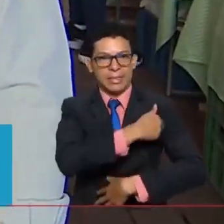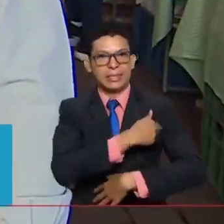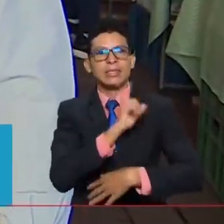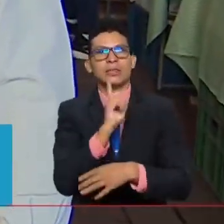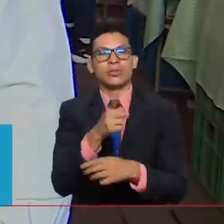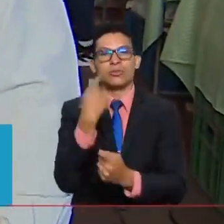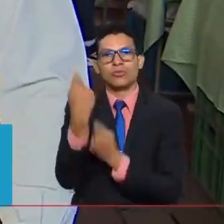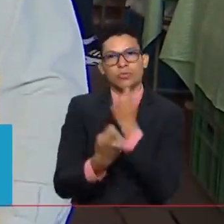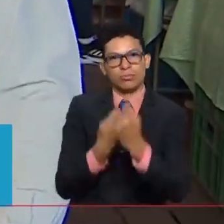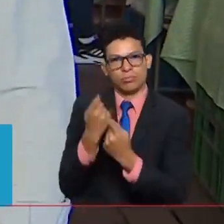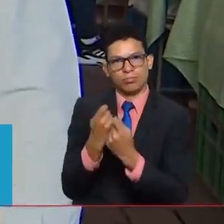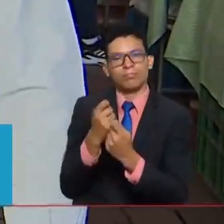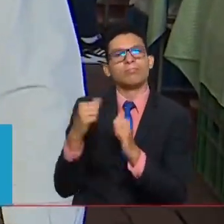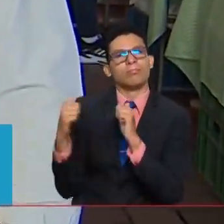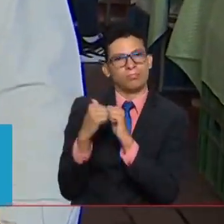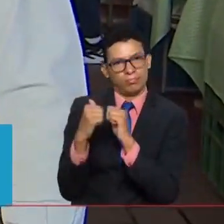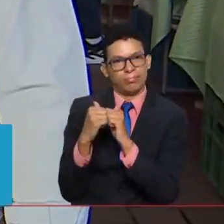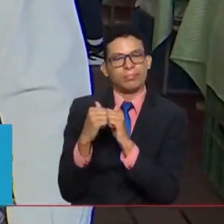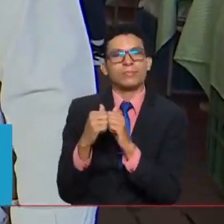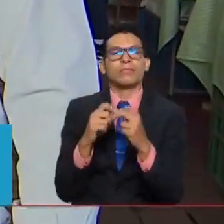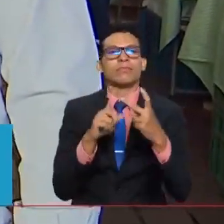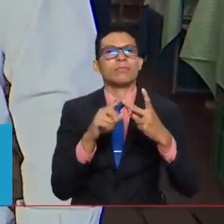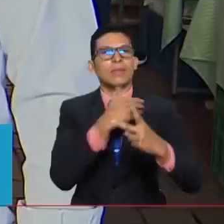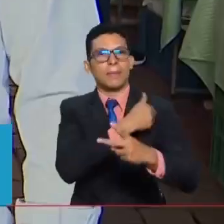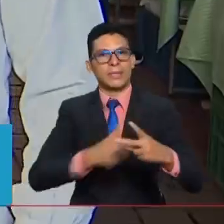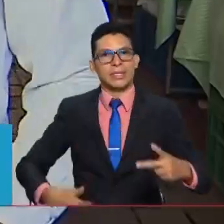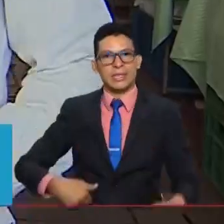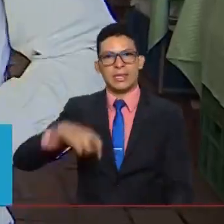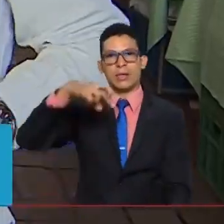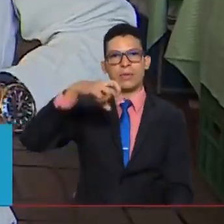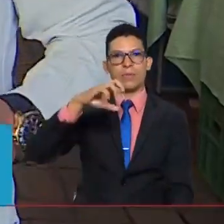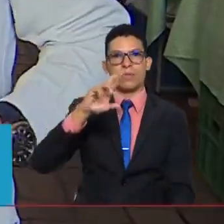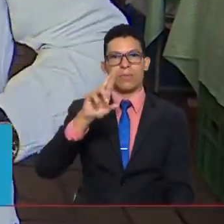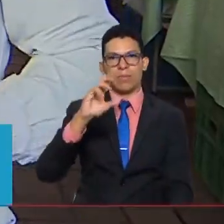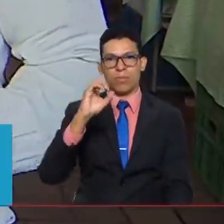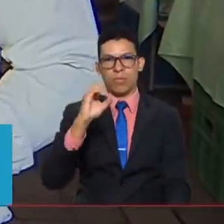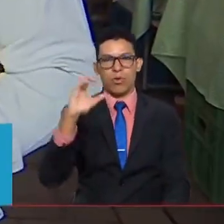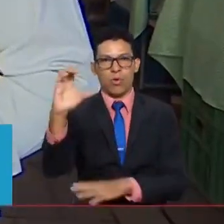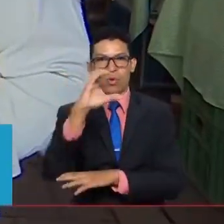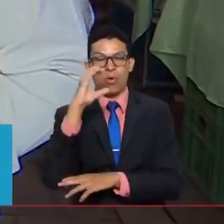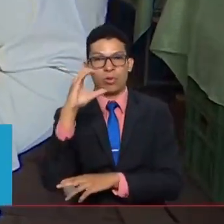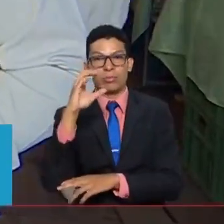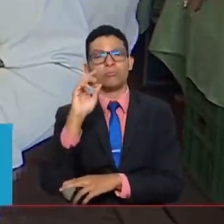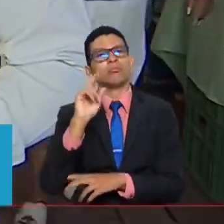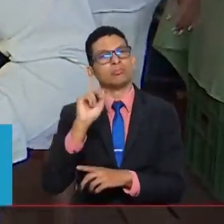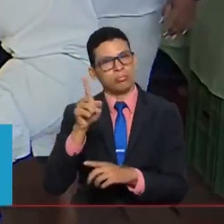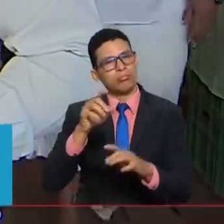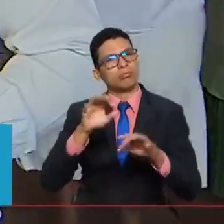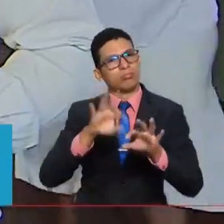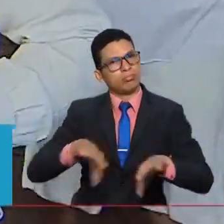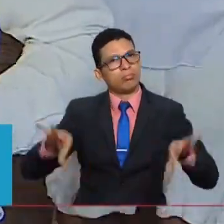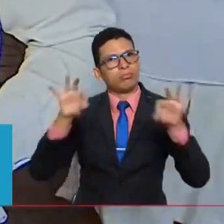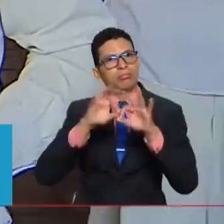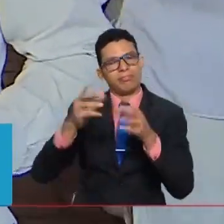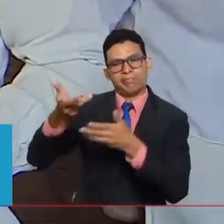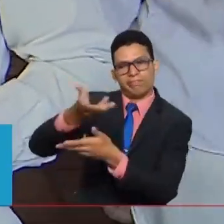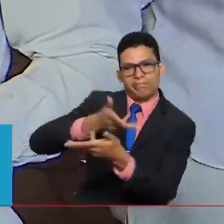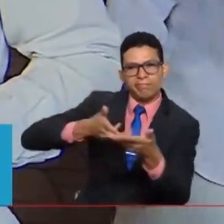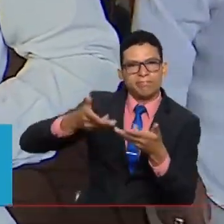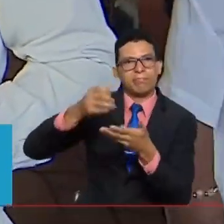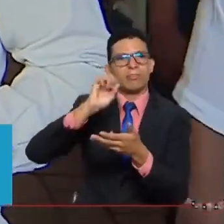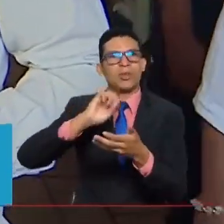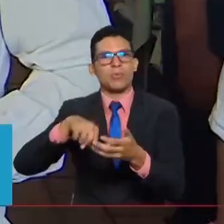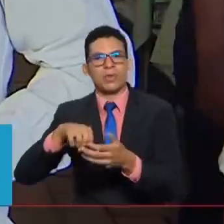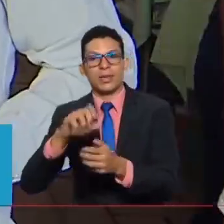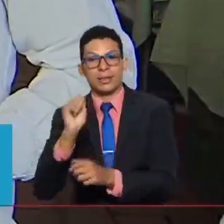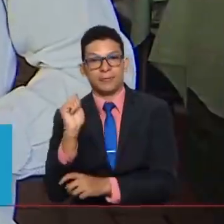Negocios, que nos acompaña. También va a estar la presidenta de ProColombia. Un evento muy importante donde queremos cerrar las brechas de intermediación, donde nuestros